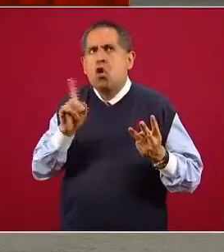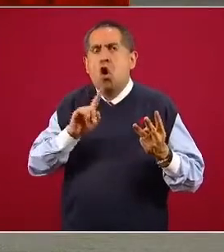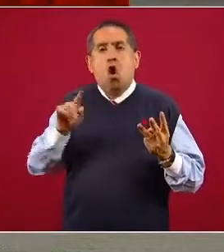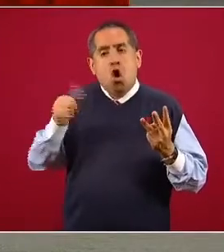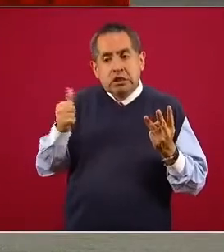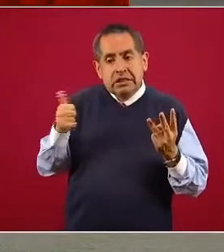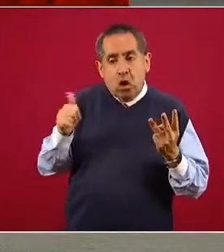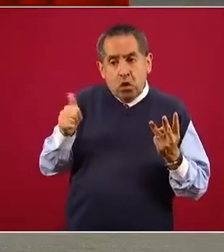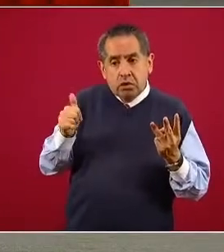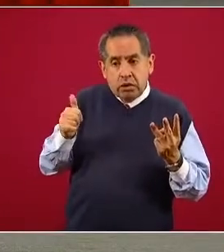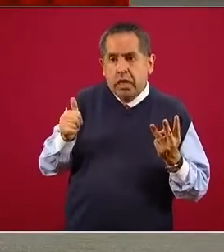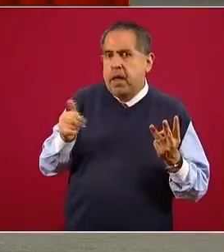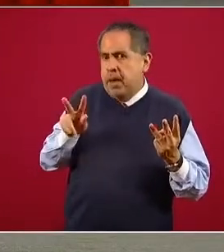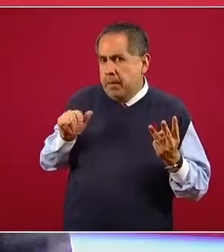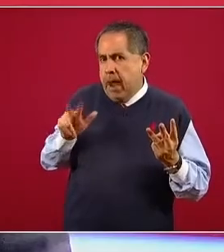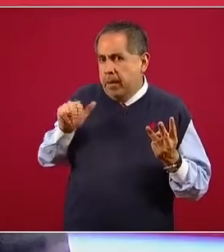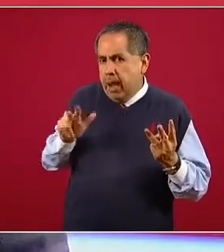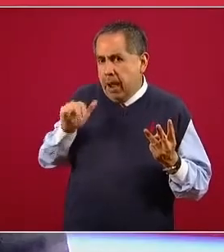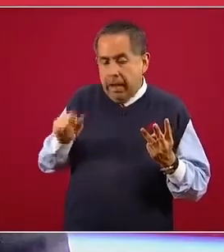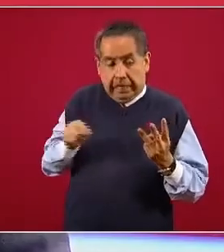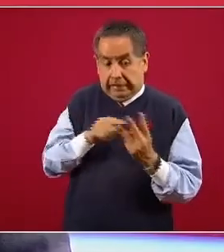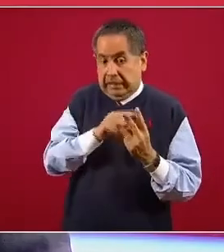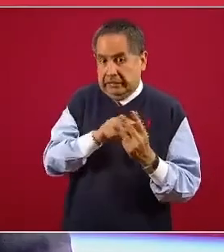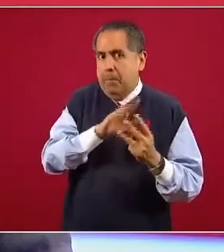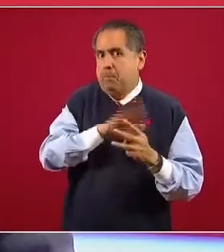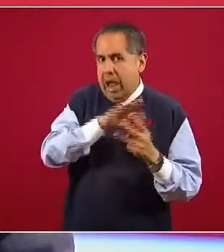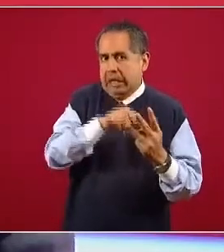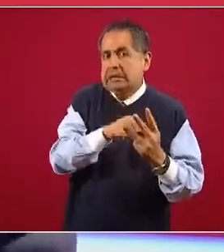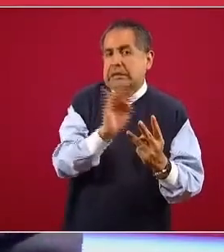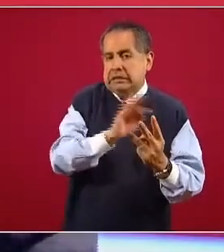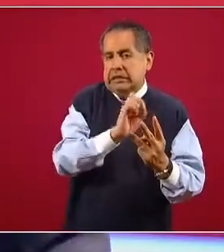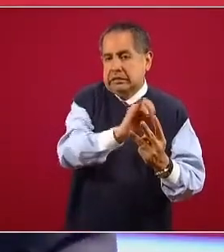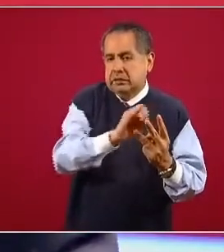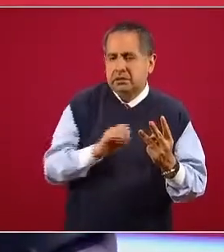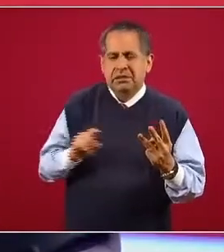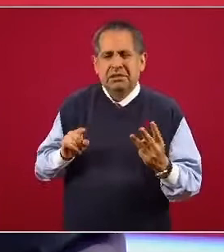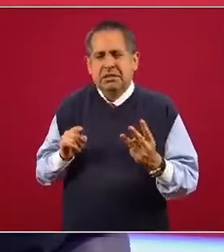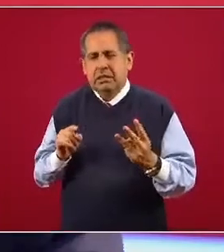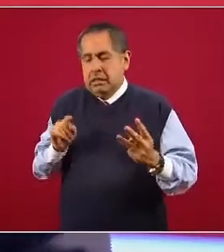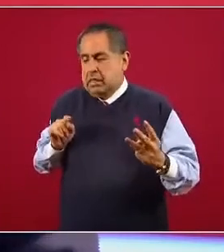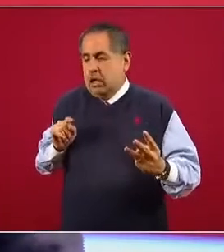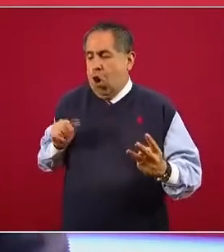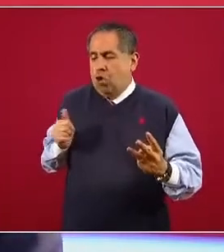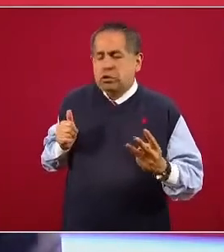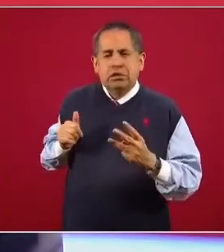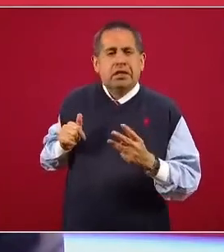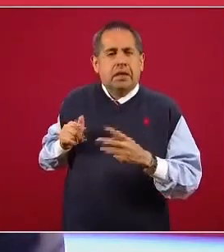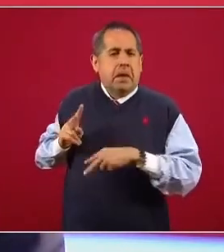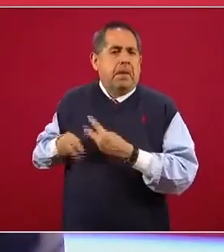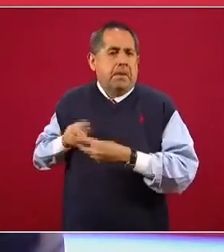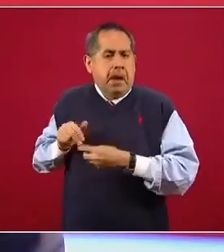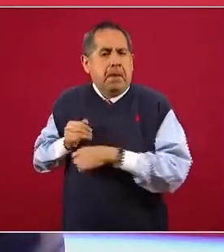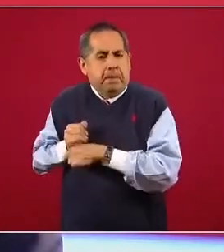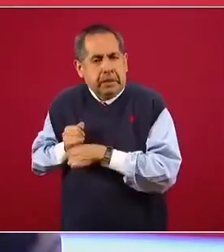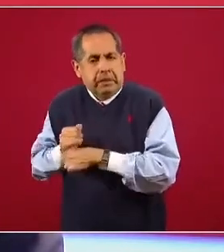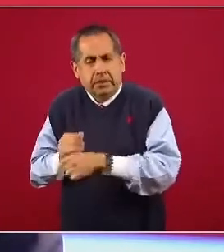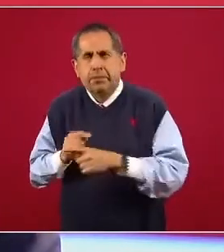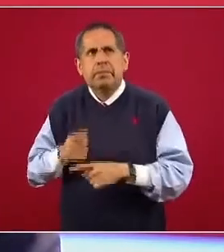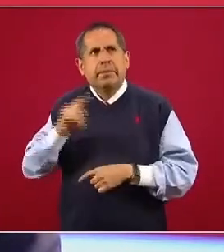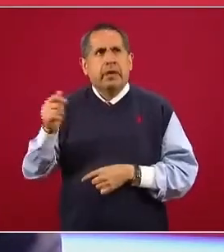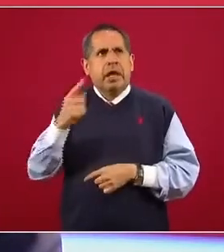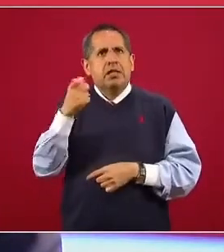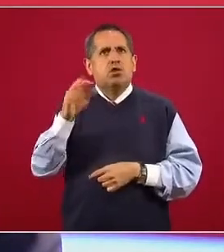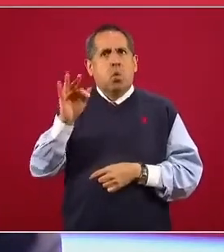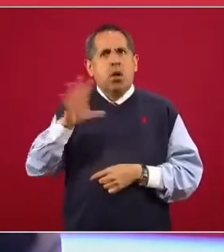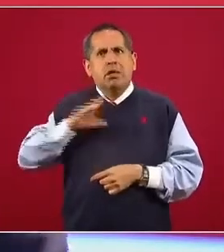hecho ya en una fase avanzada de investigación clínica, y cerca de 140 que iniciaron alguna